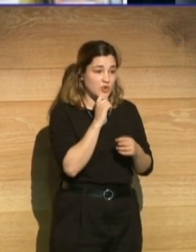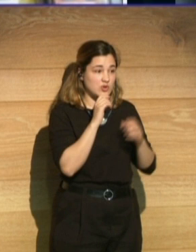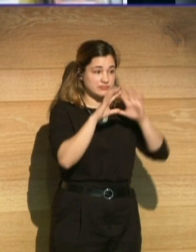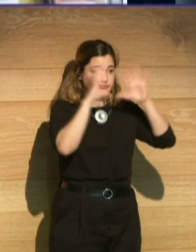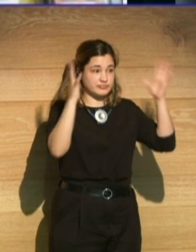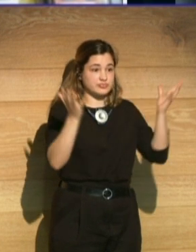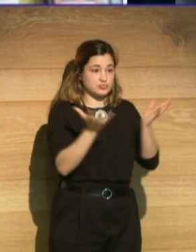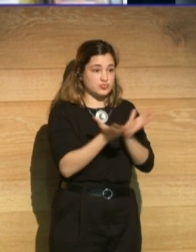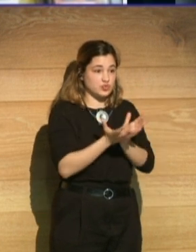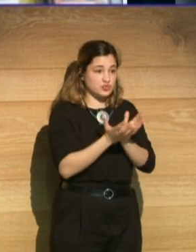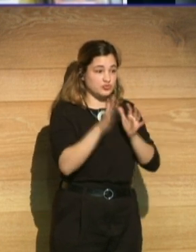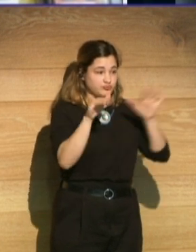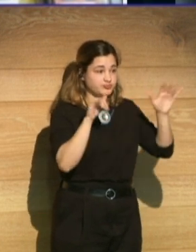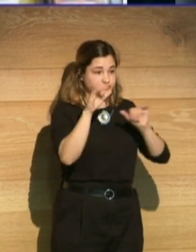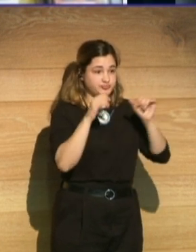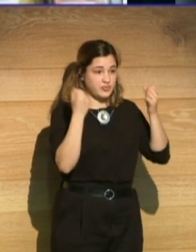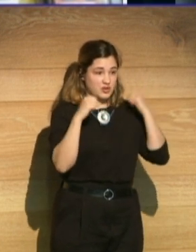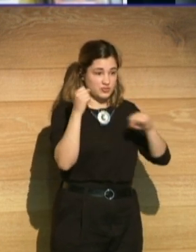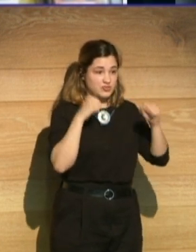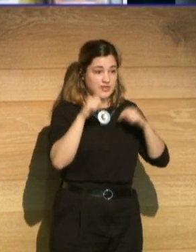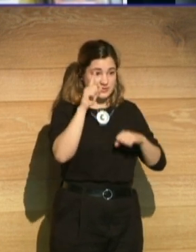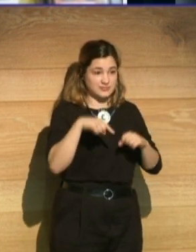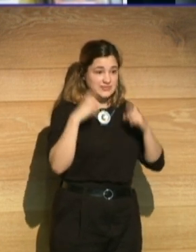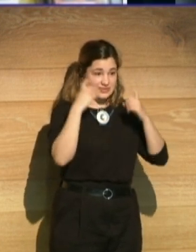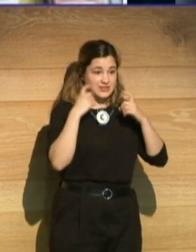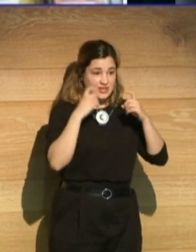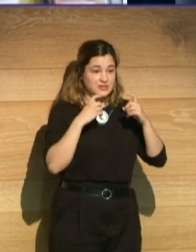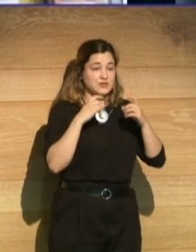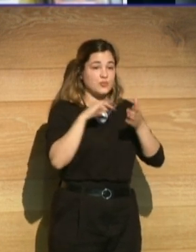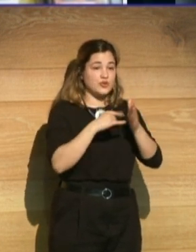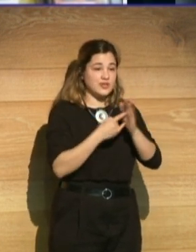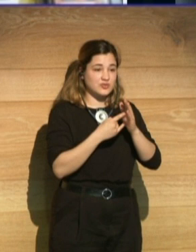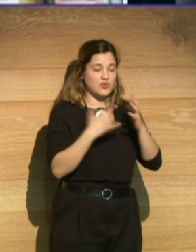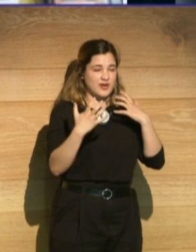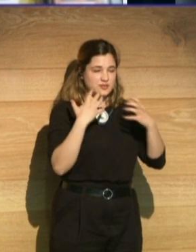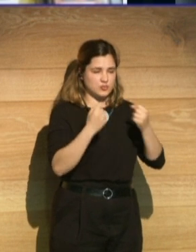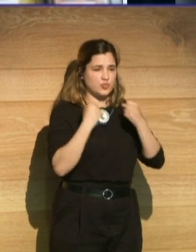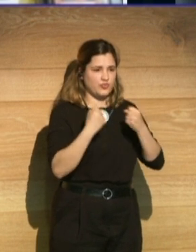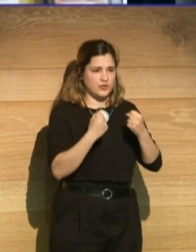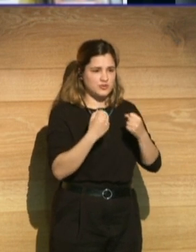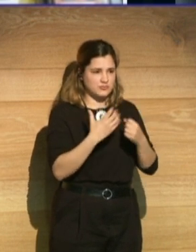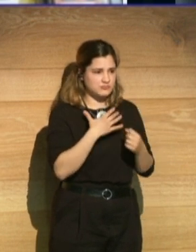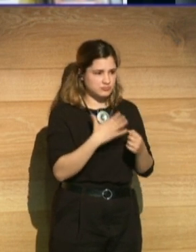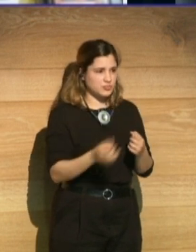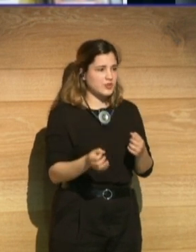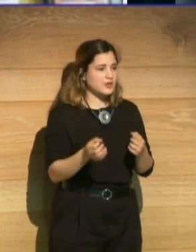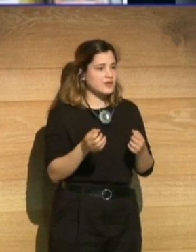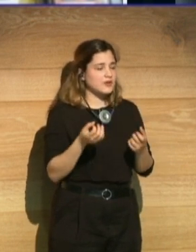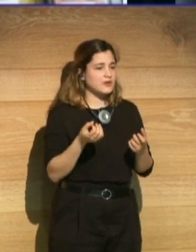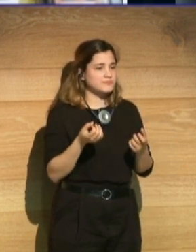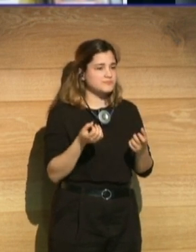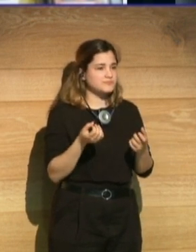internacional y con el intento de un proyecto artístico muy fuerte de poder conservar el